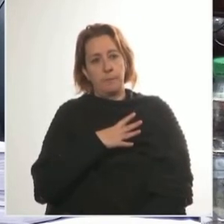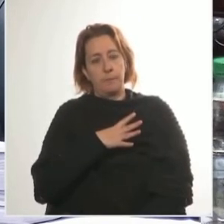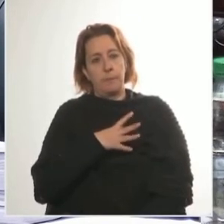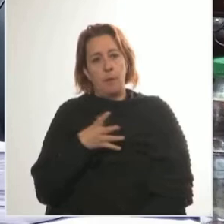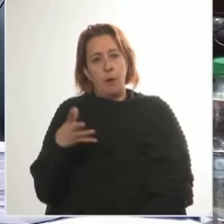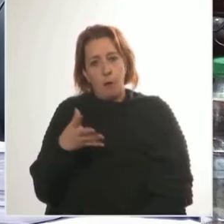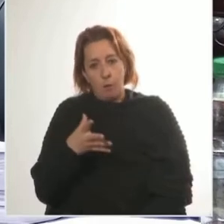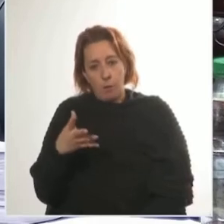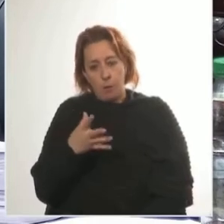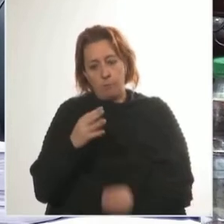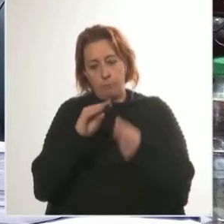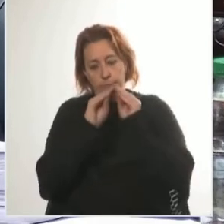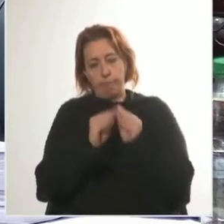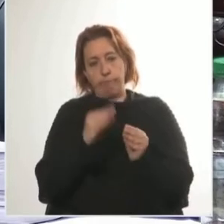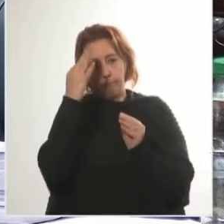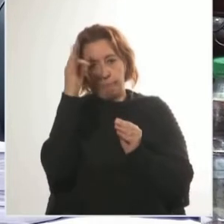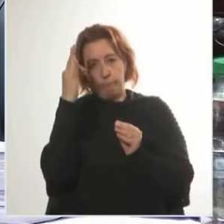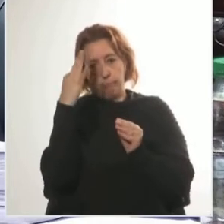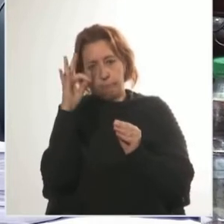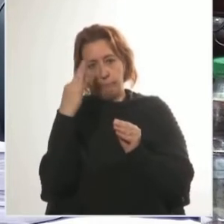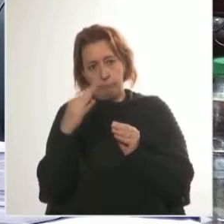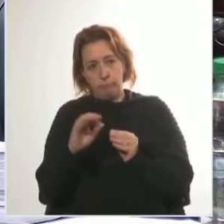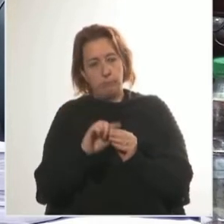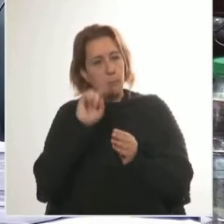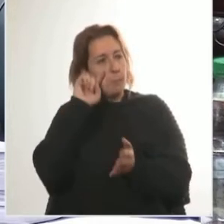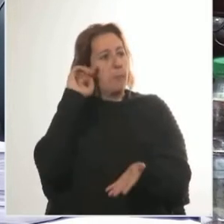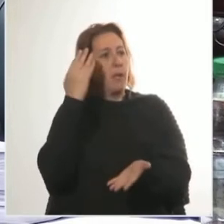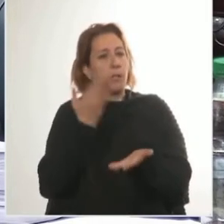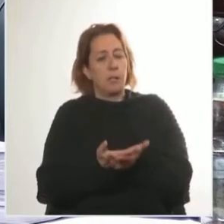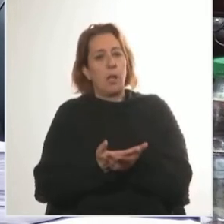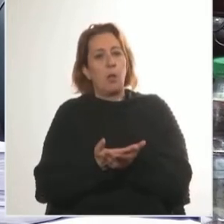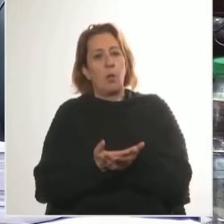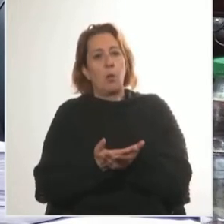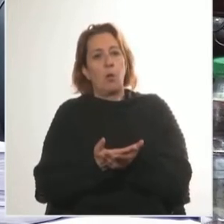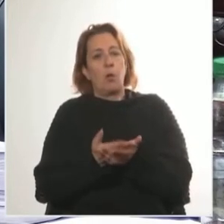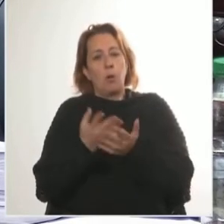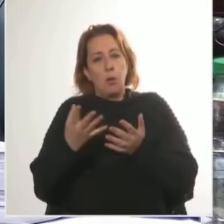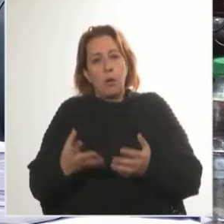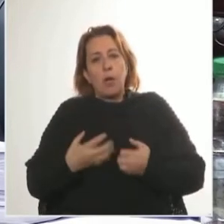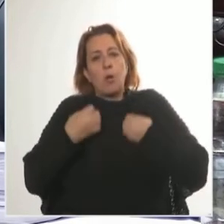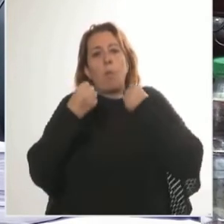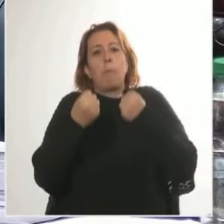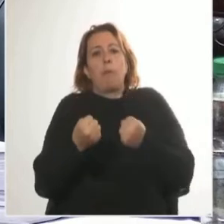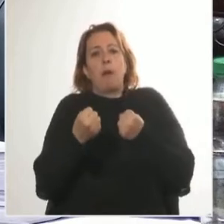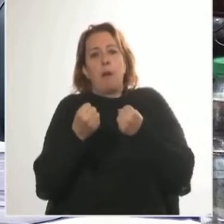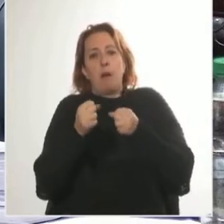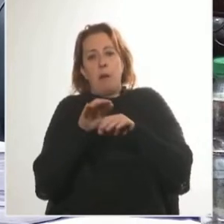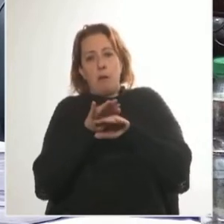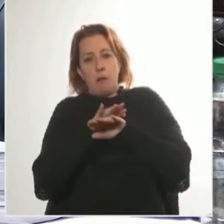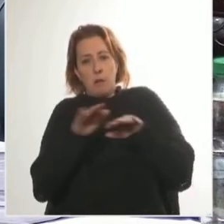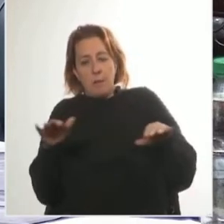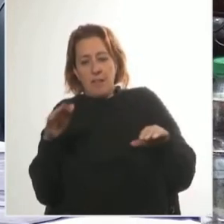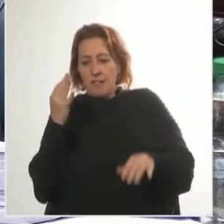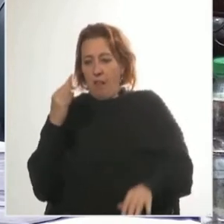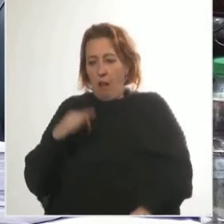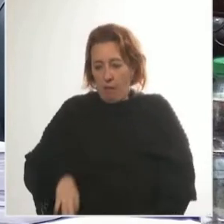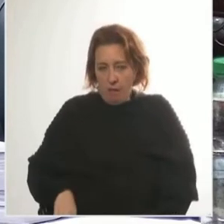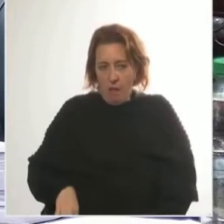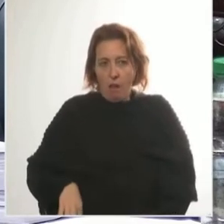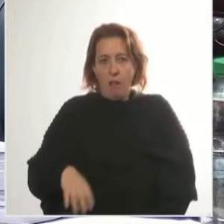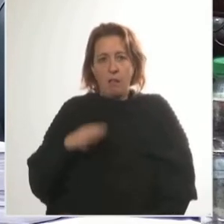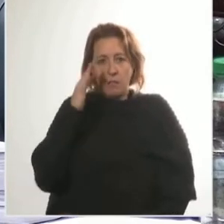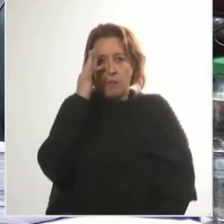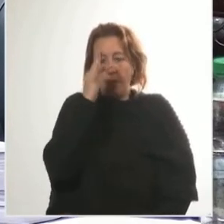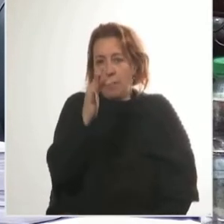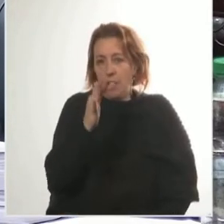ahora una rendición de cuentas en donde lo que está planteado es recuperar el nivel salarial hacia el final